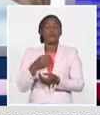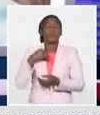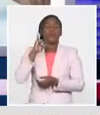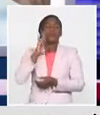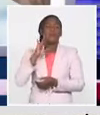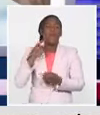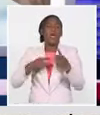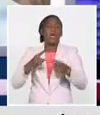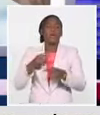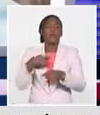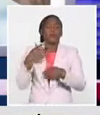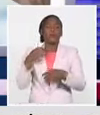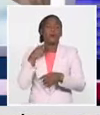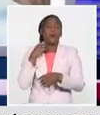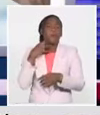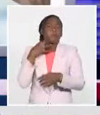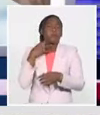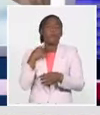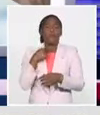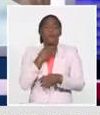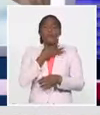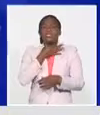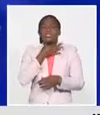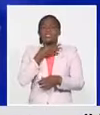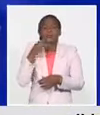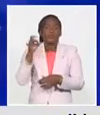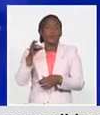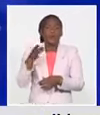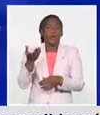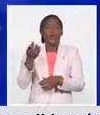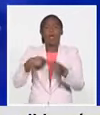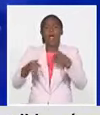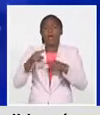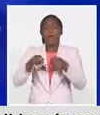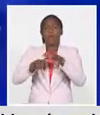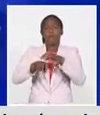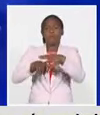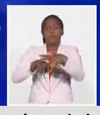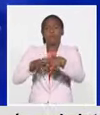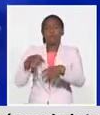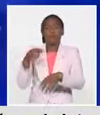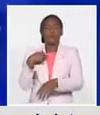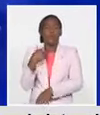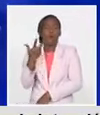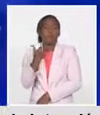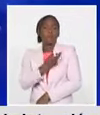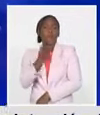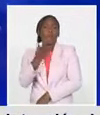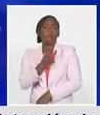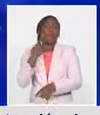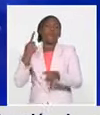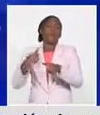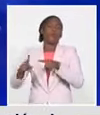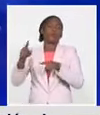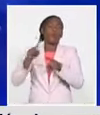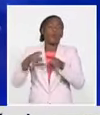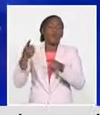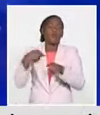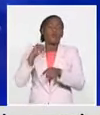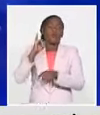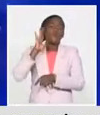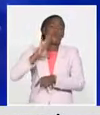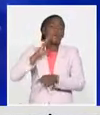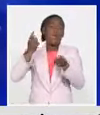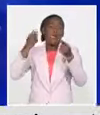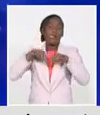otras vacunas. Una persona que Estamos hablando no solamente de Abdala, sino de Soberana 01, 02 Plus. No, y además con vacunas que ya